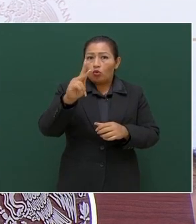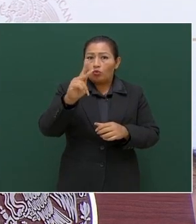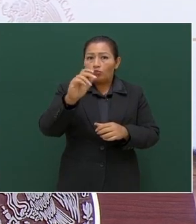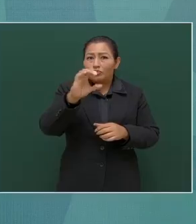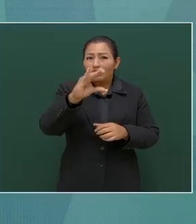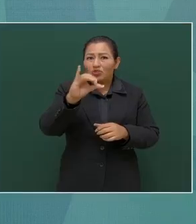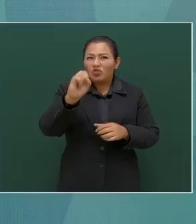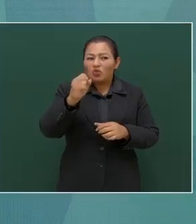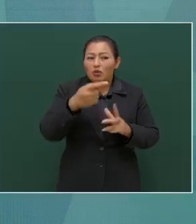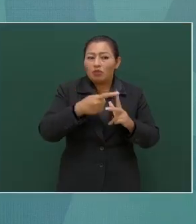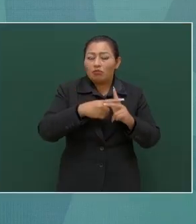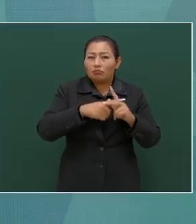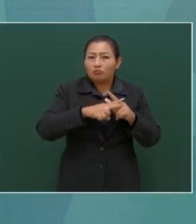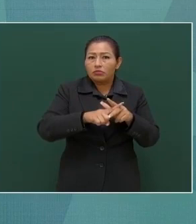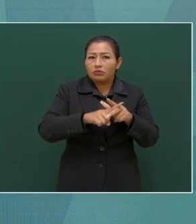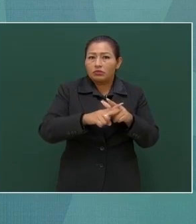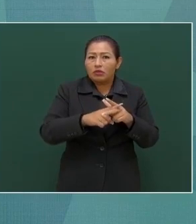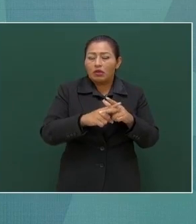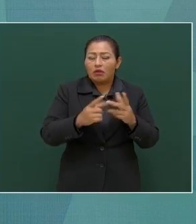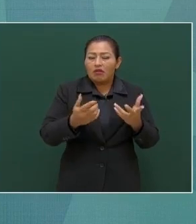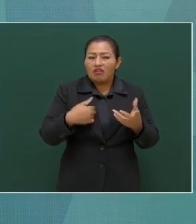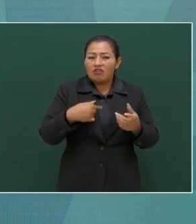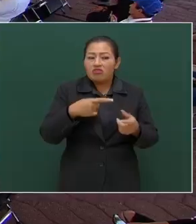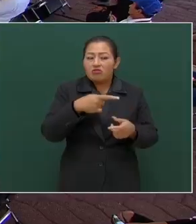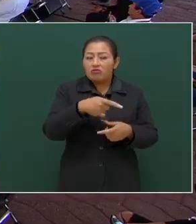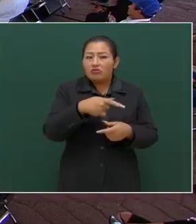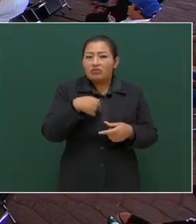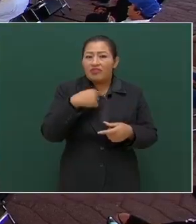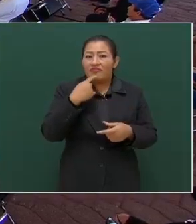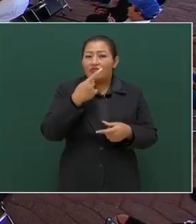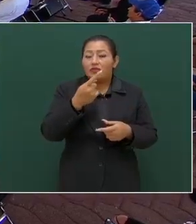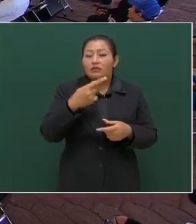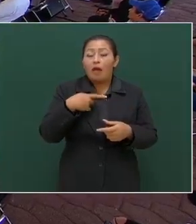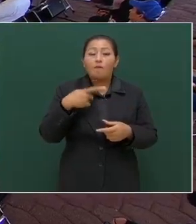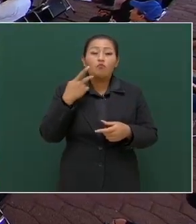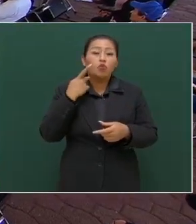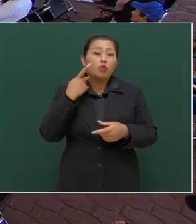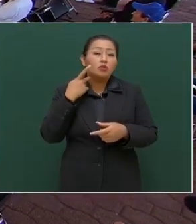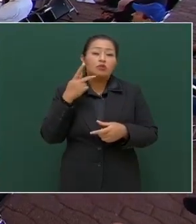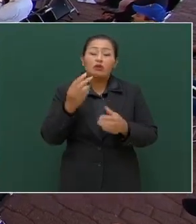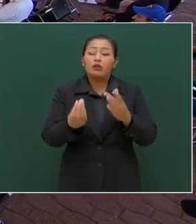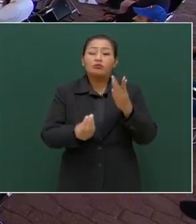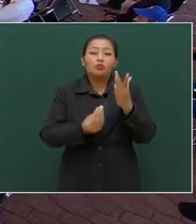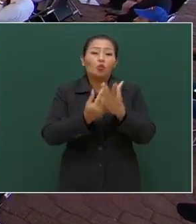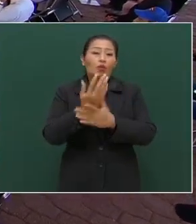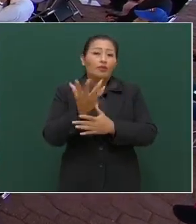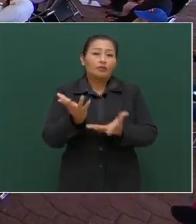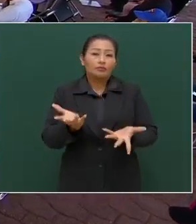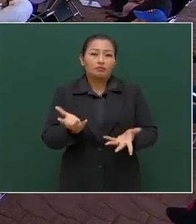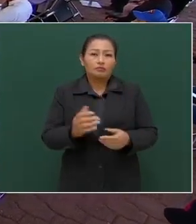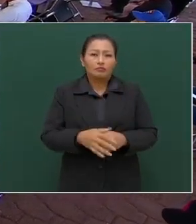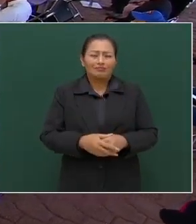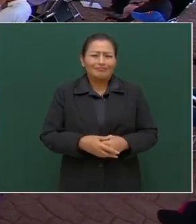empezaron a crear las llamadas nuevas políticas públicas